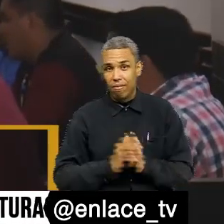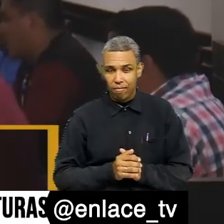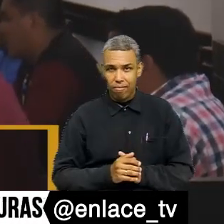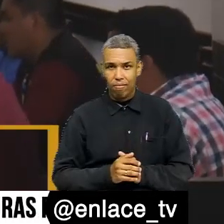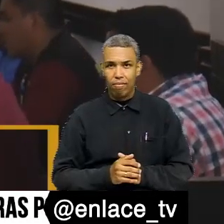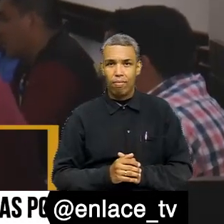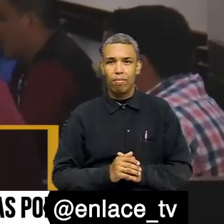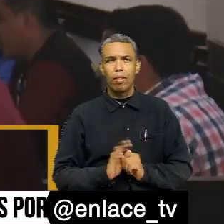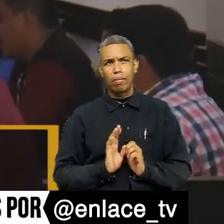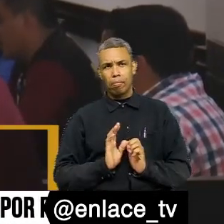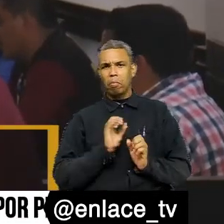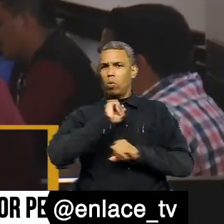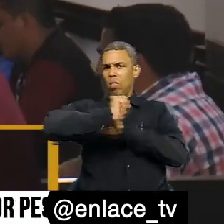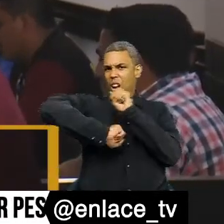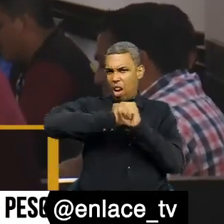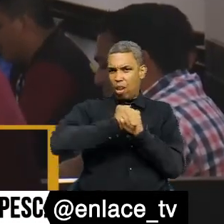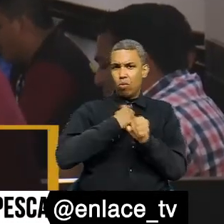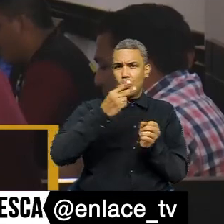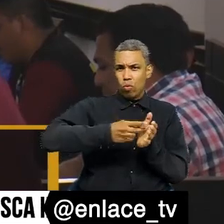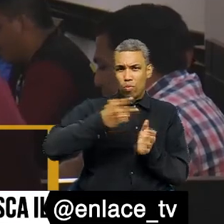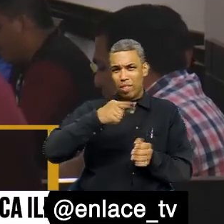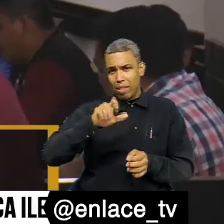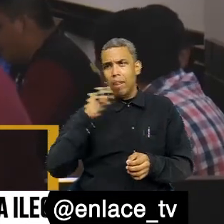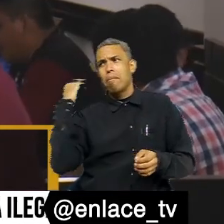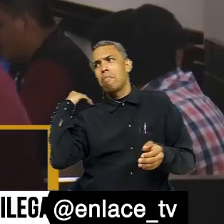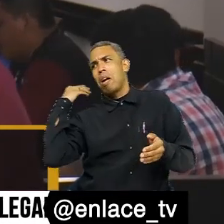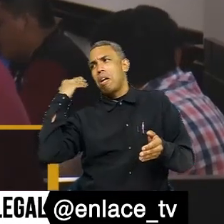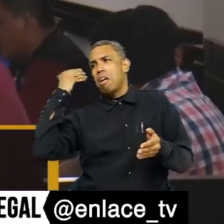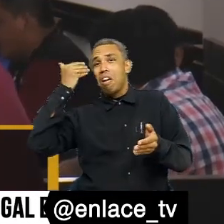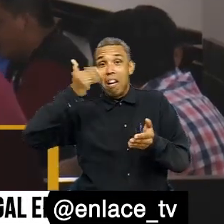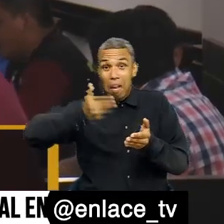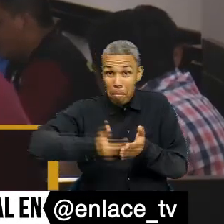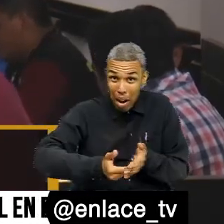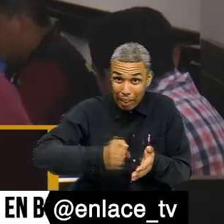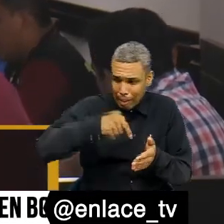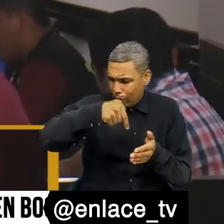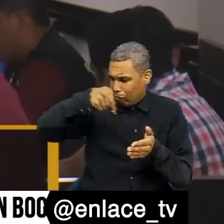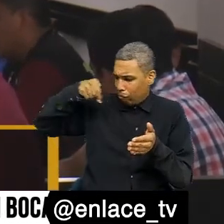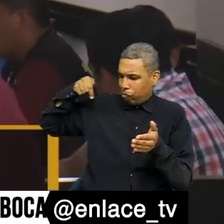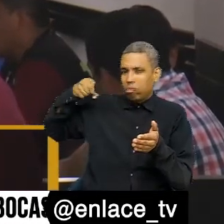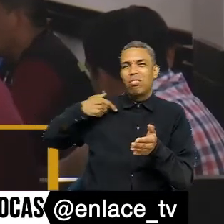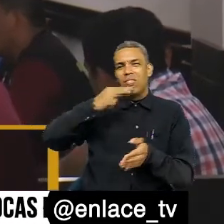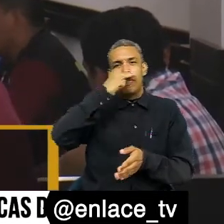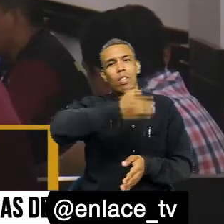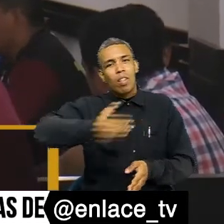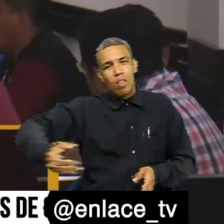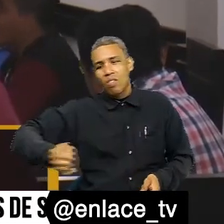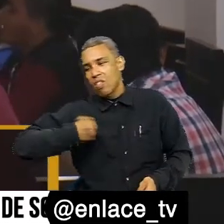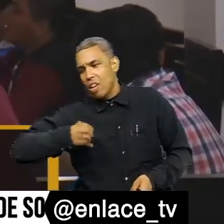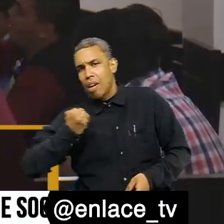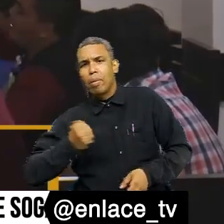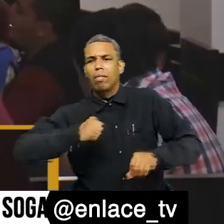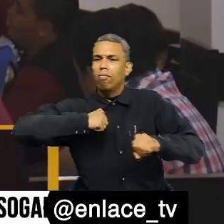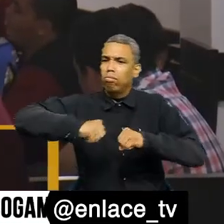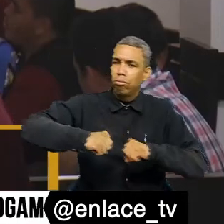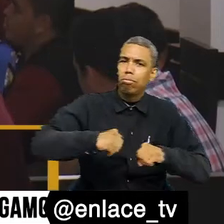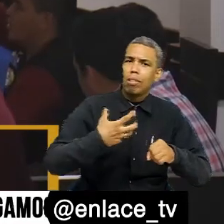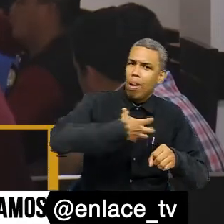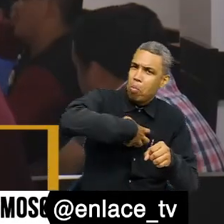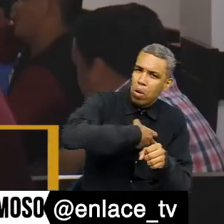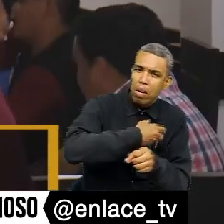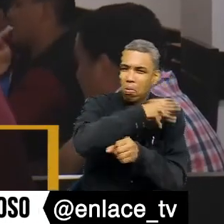durante el transcurso del año. Pienso que es el premio, no sé si a los mejores, pero sí de pronto a los que hicieron bien las